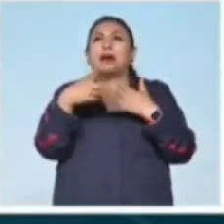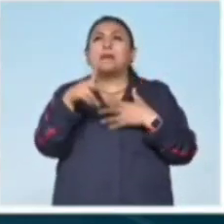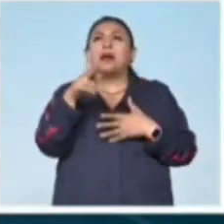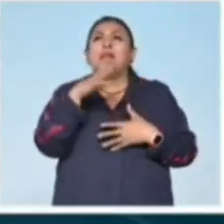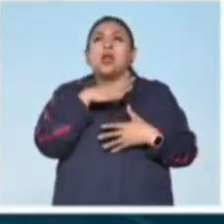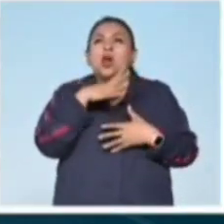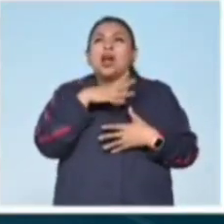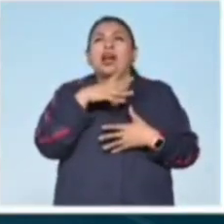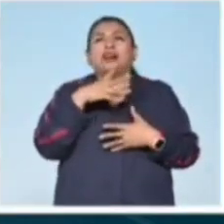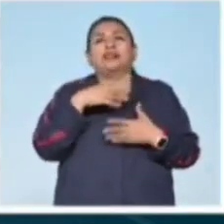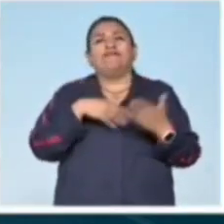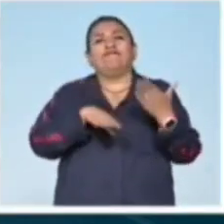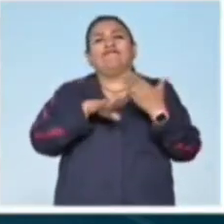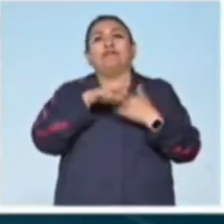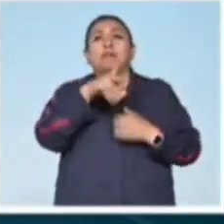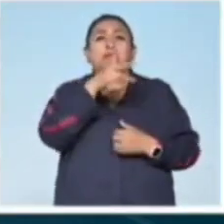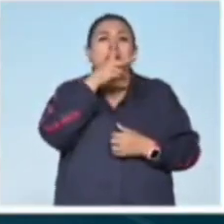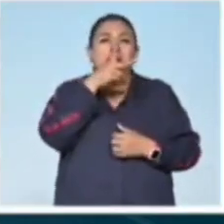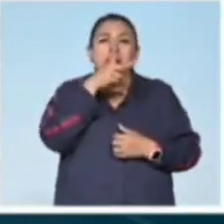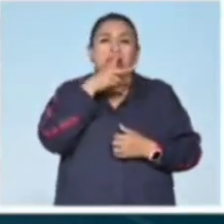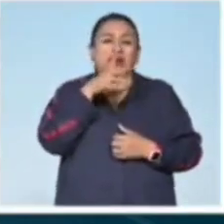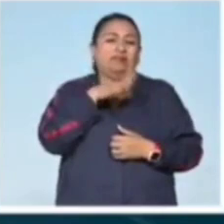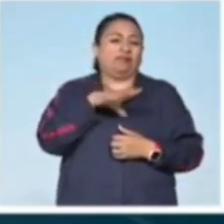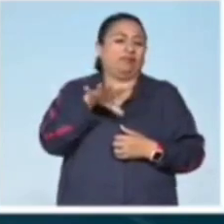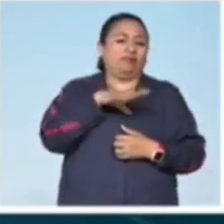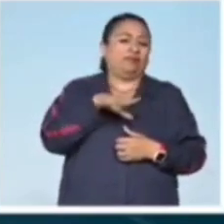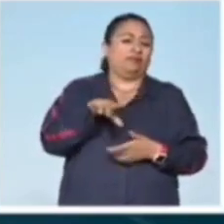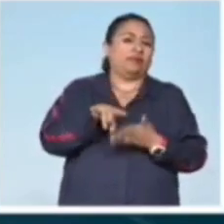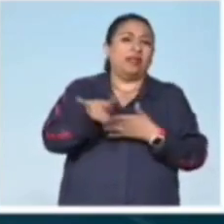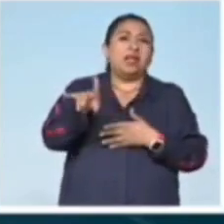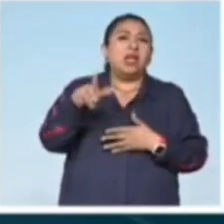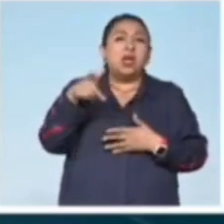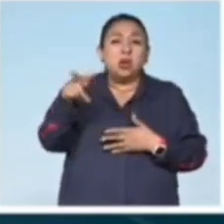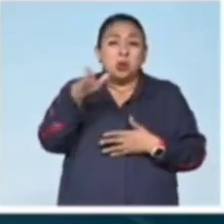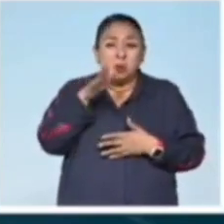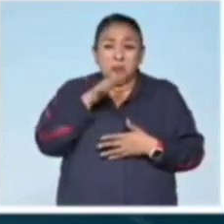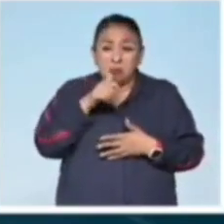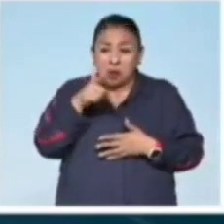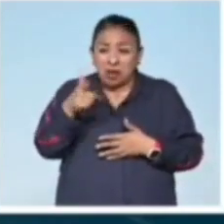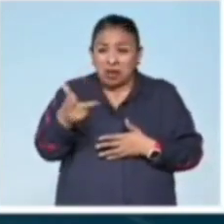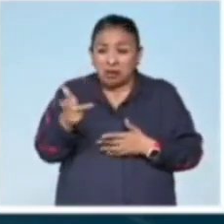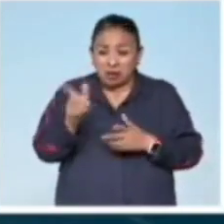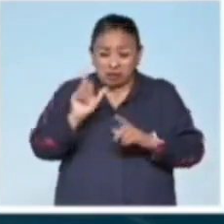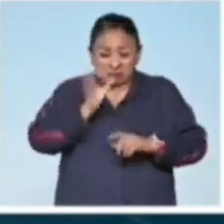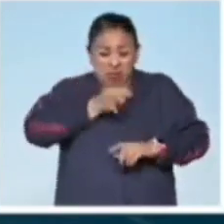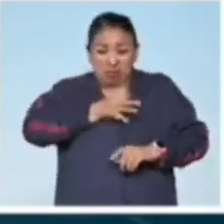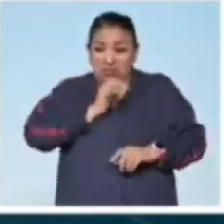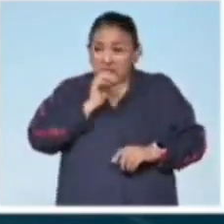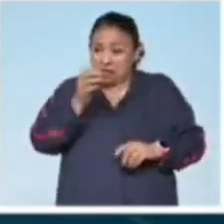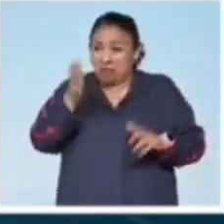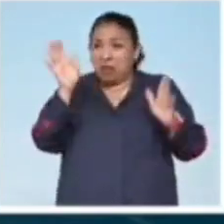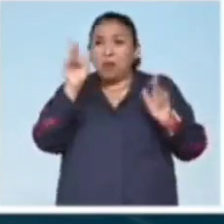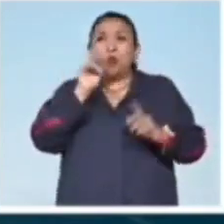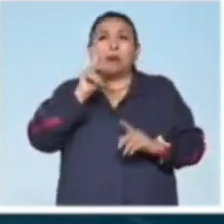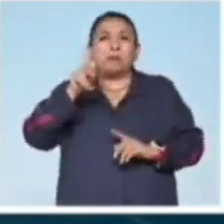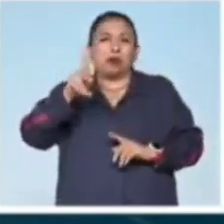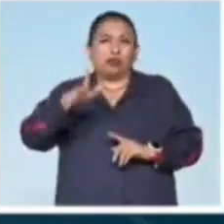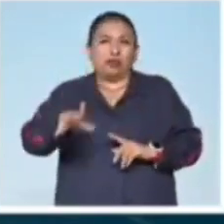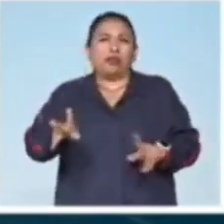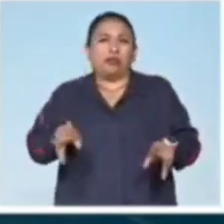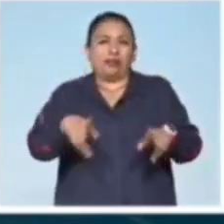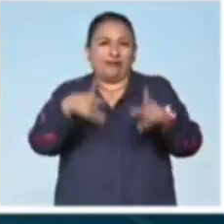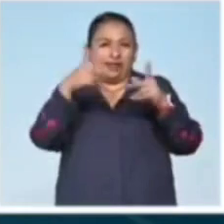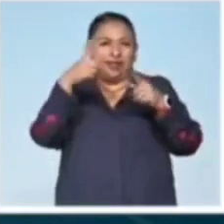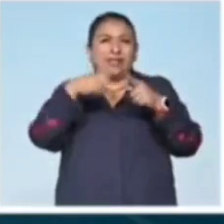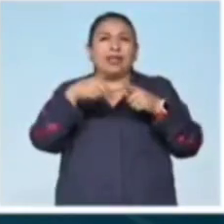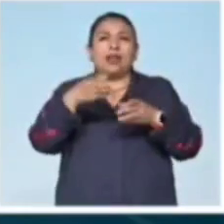con un fuerte daño. Su padre reniega de él porque ni siquiera fue capaz de conseguir una medalla. Una prostituta que fue vendida